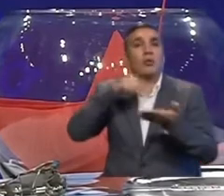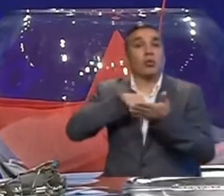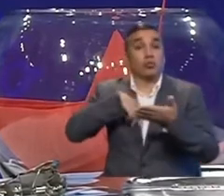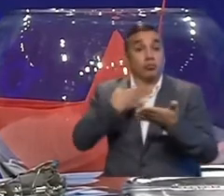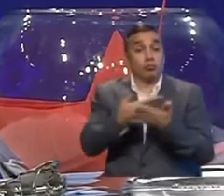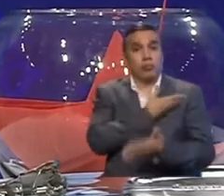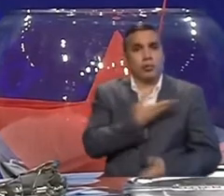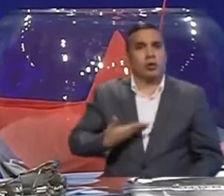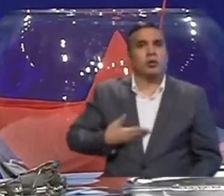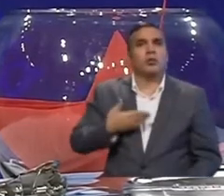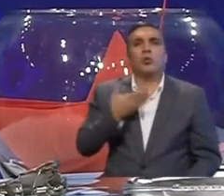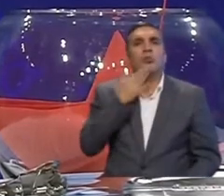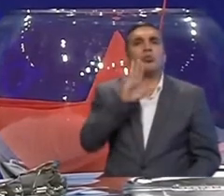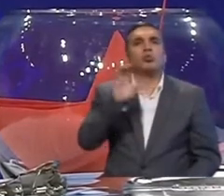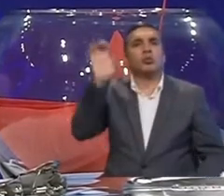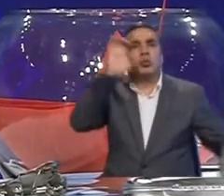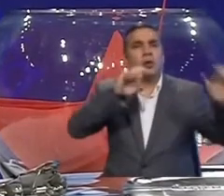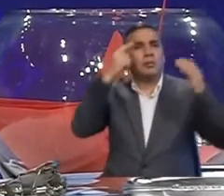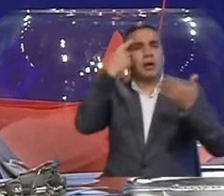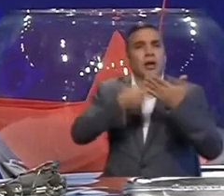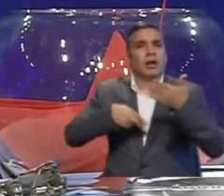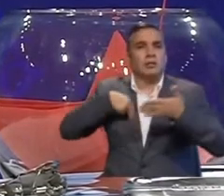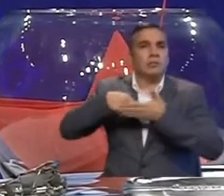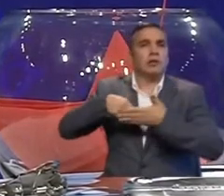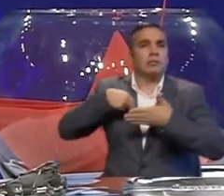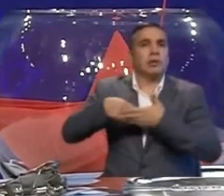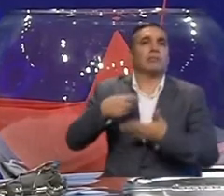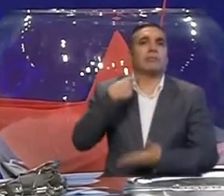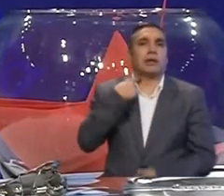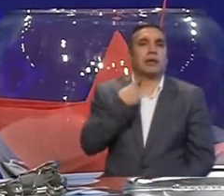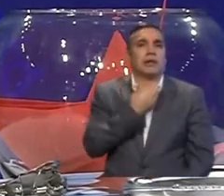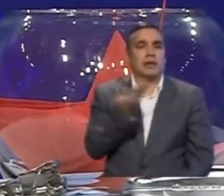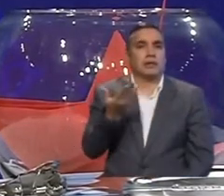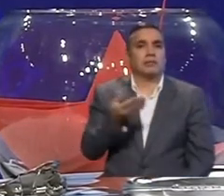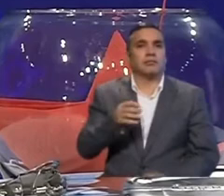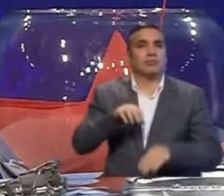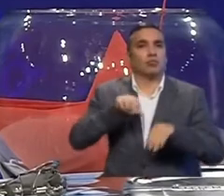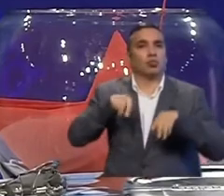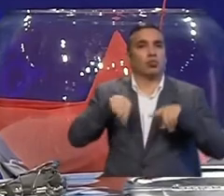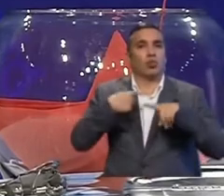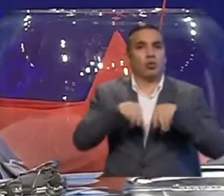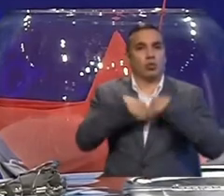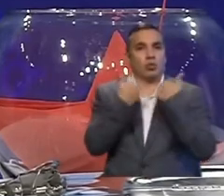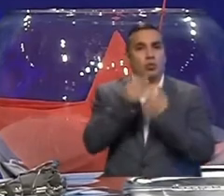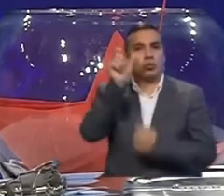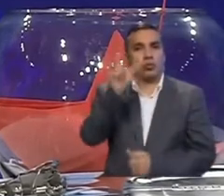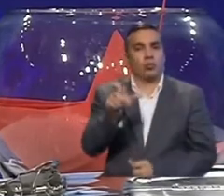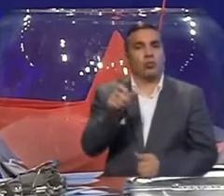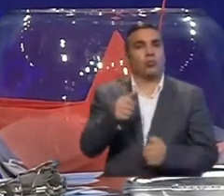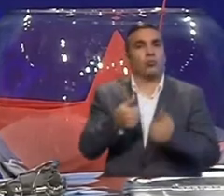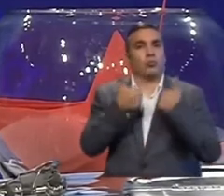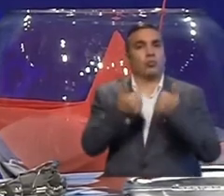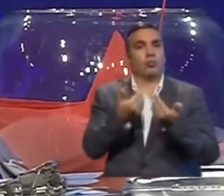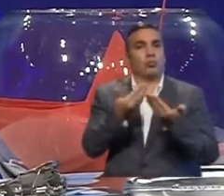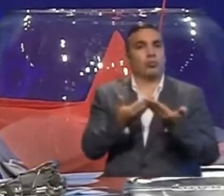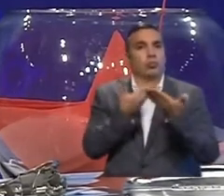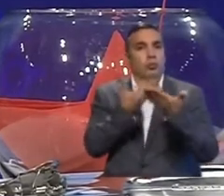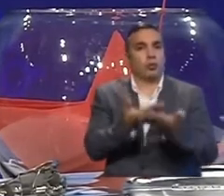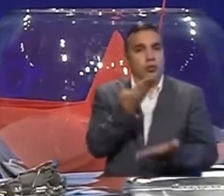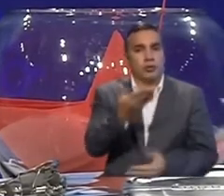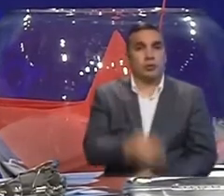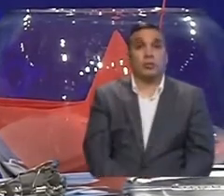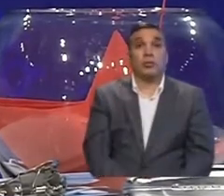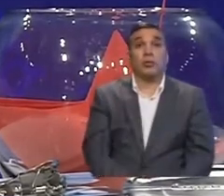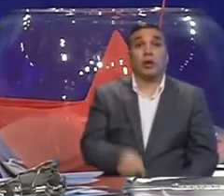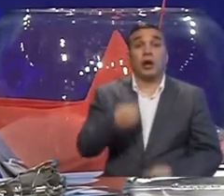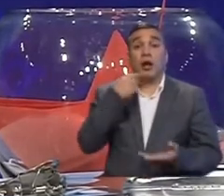la presidencia de la República para que no se obstaculice de parte de la Asamblea los proyectos que usted en este momento está proponiendo? Si es que encuentra ahí